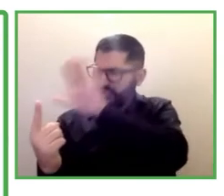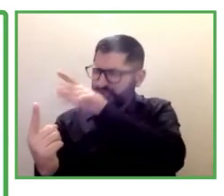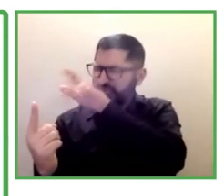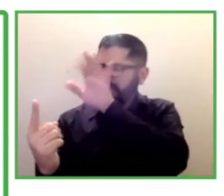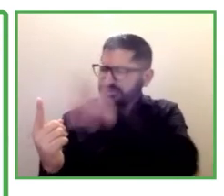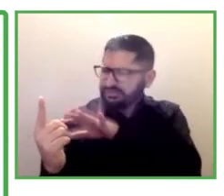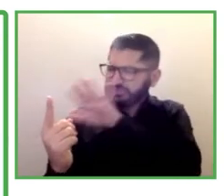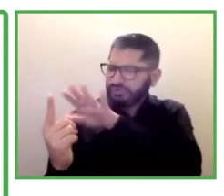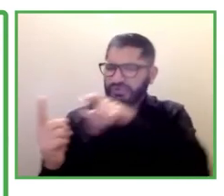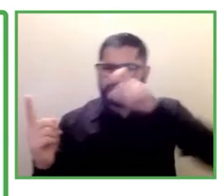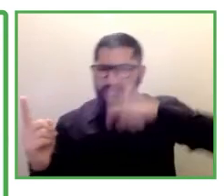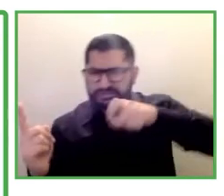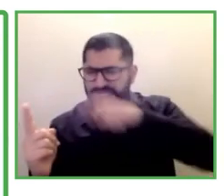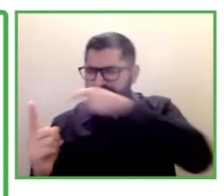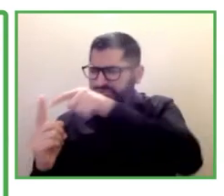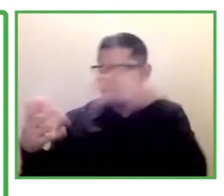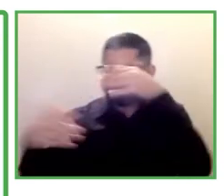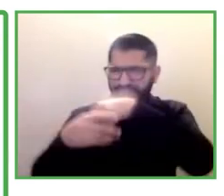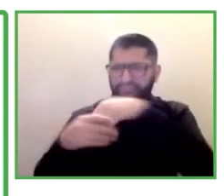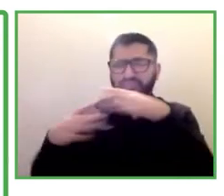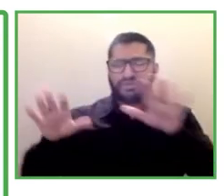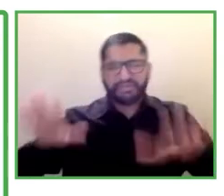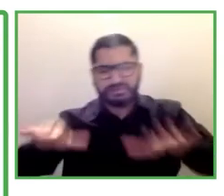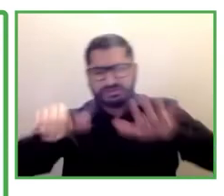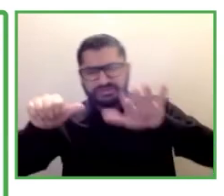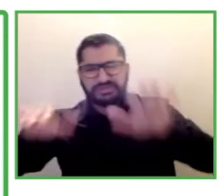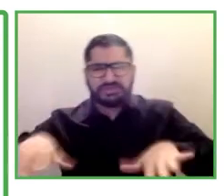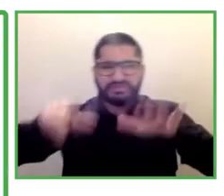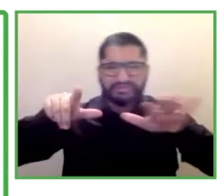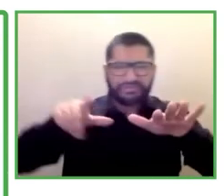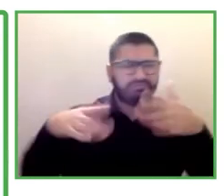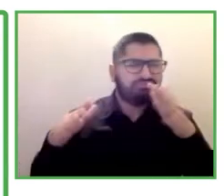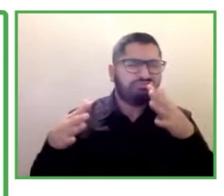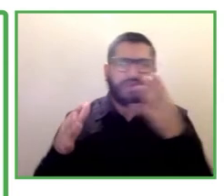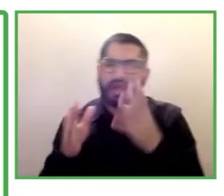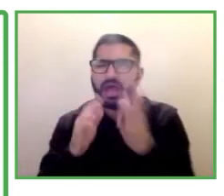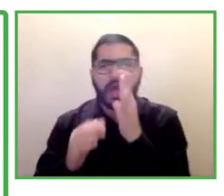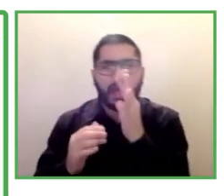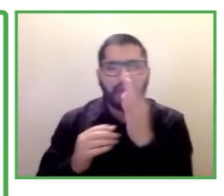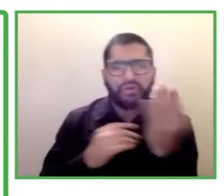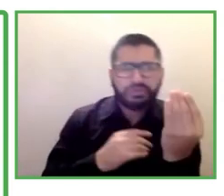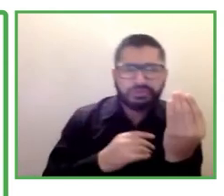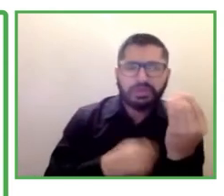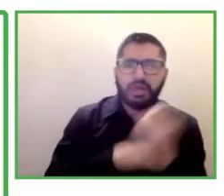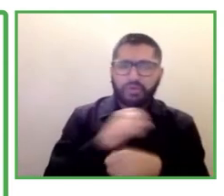16, la verdad es que no lo sé, porque hay 2 que no pudieron seguir con su empleo.